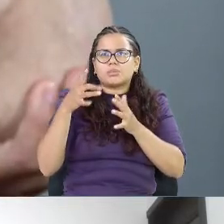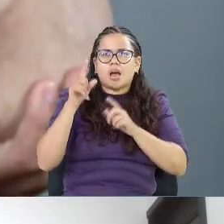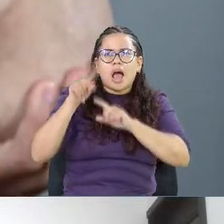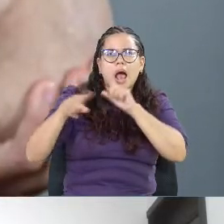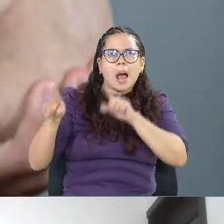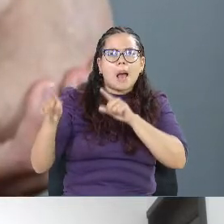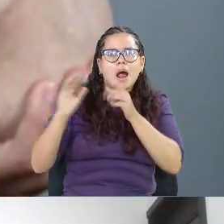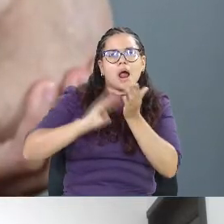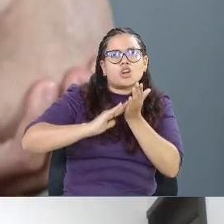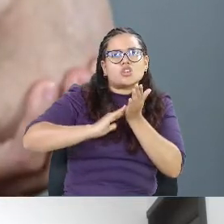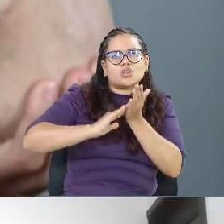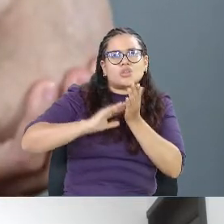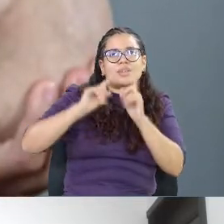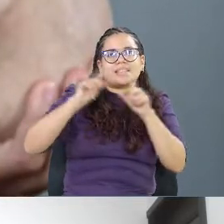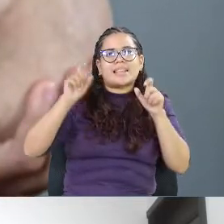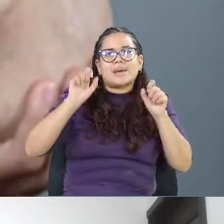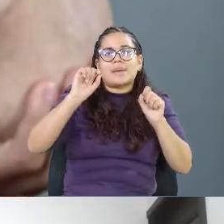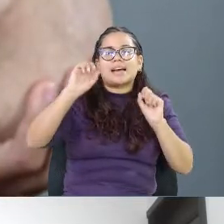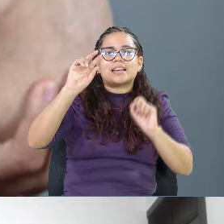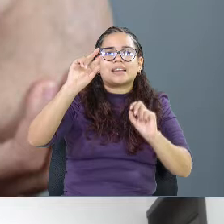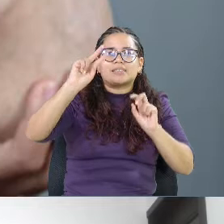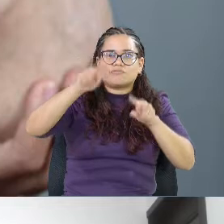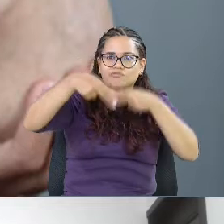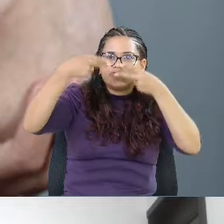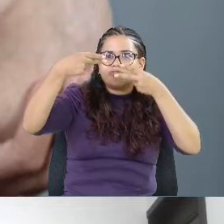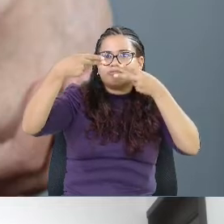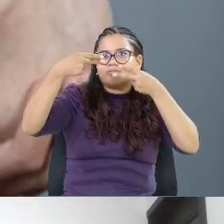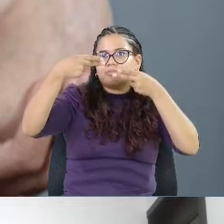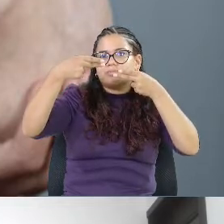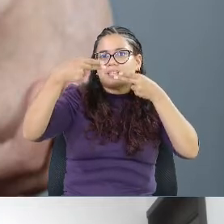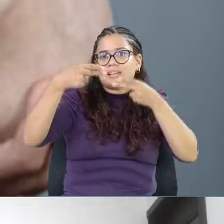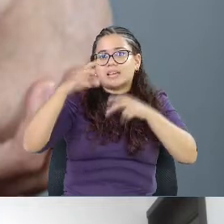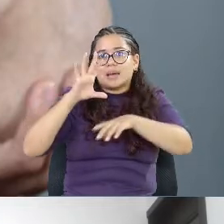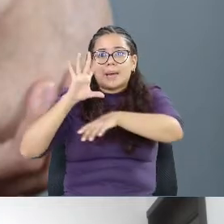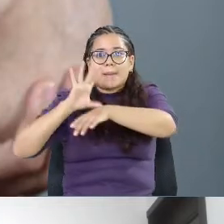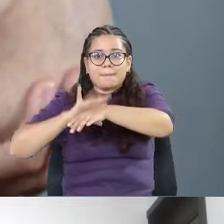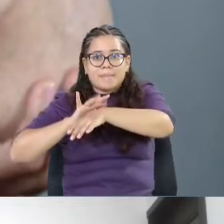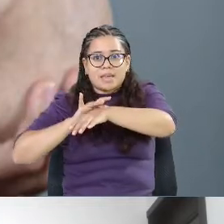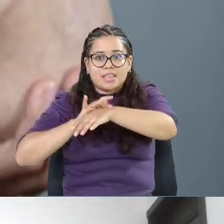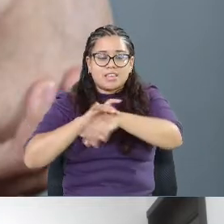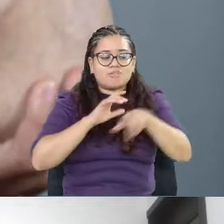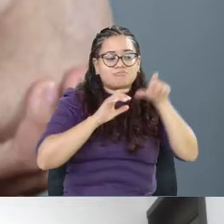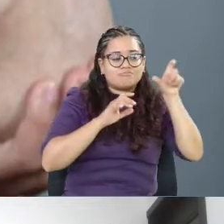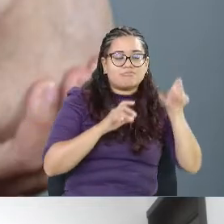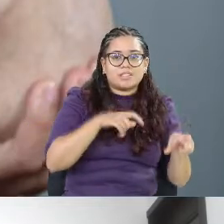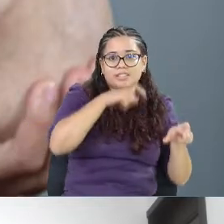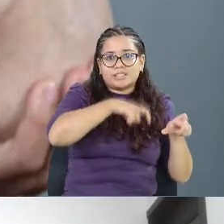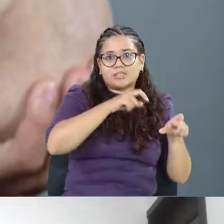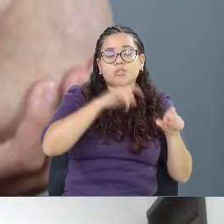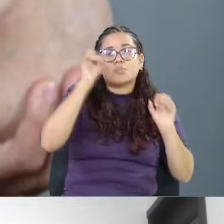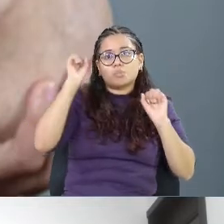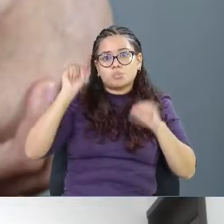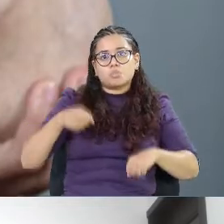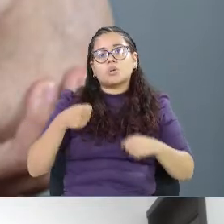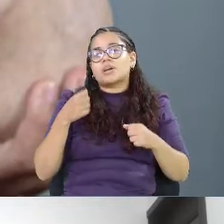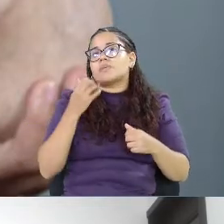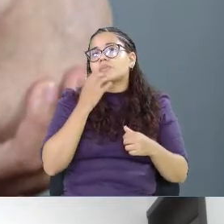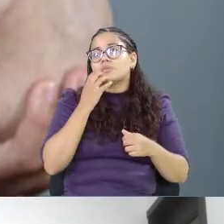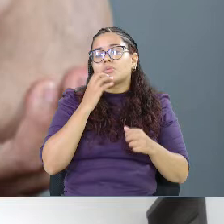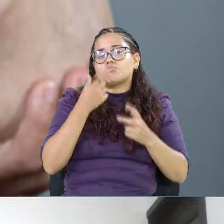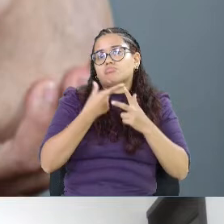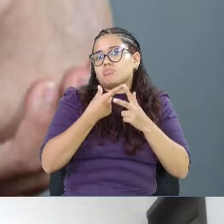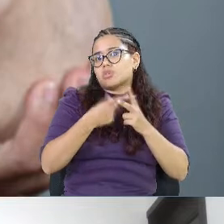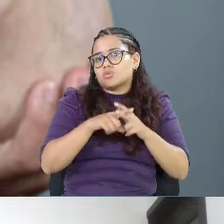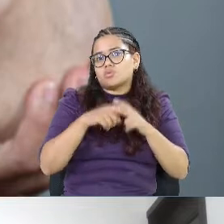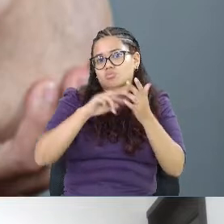como telemedicina, en las cuales el médico y el paciente se podían conectar por medio de